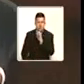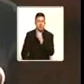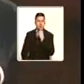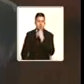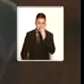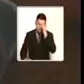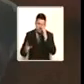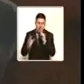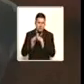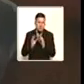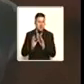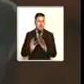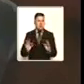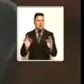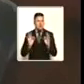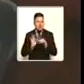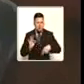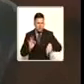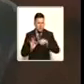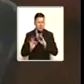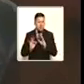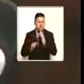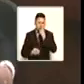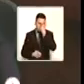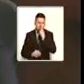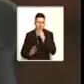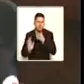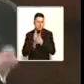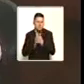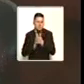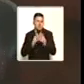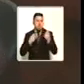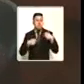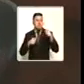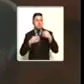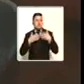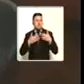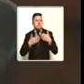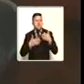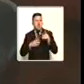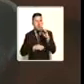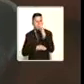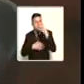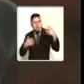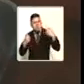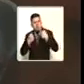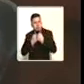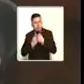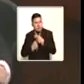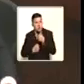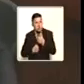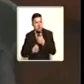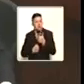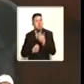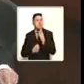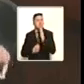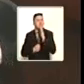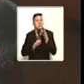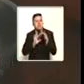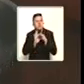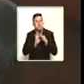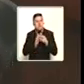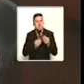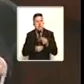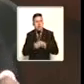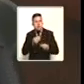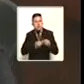hacer ese convenio, muy importante que también sea sincera la información de las exportaciones de Panamá a Colombia, porque también está la cadena de